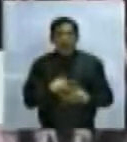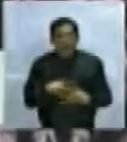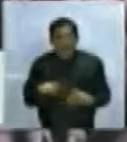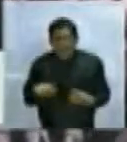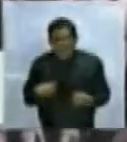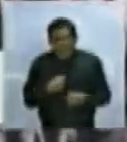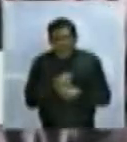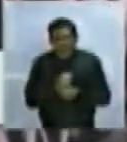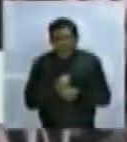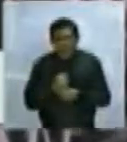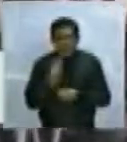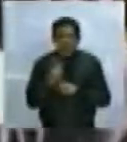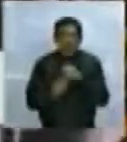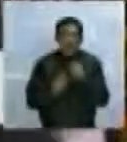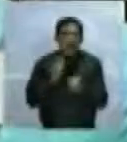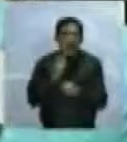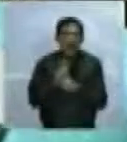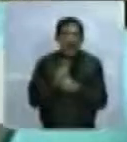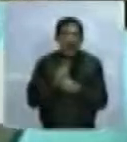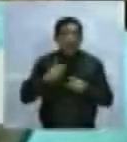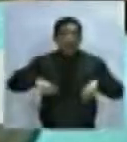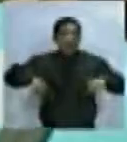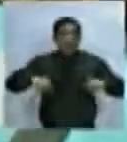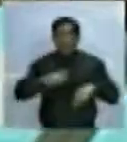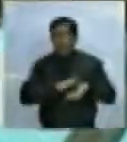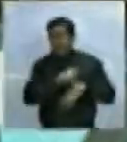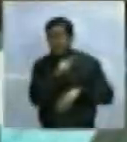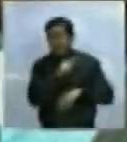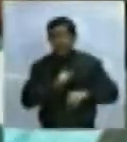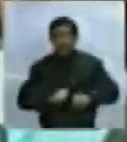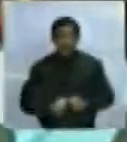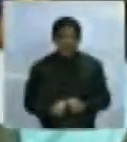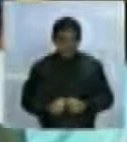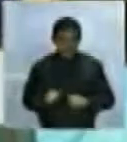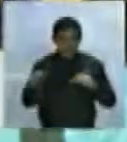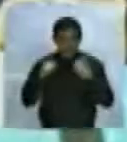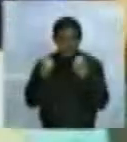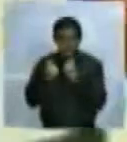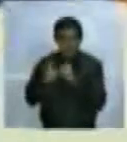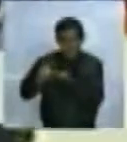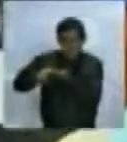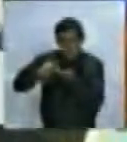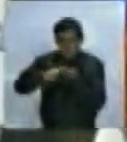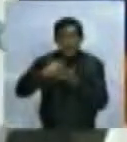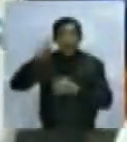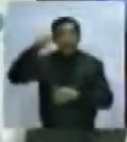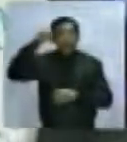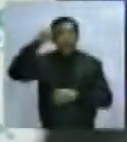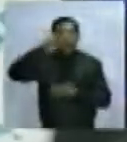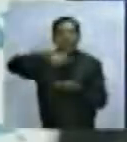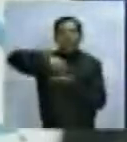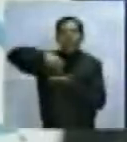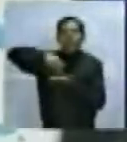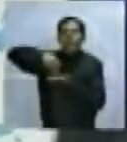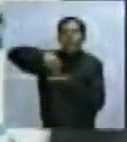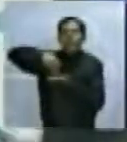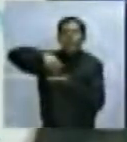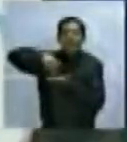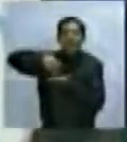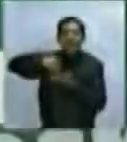los 2 años del gobierno de Moreno. Los agremiados rechazan además la intención del gobierno de pagar parte de